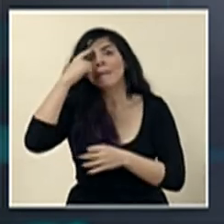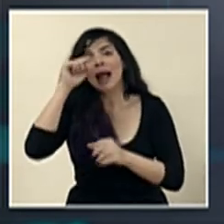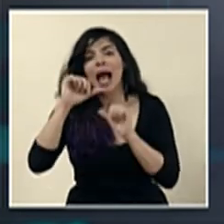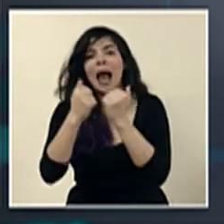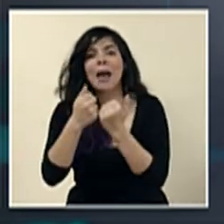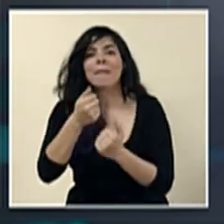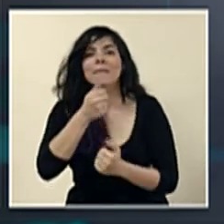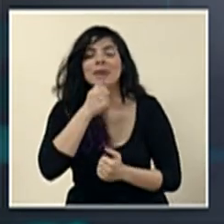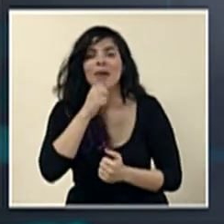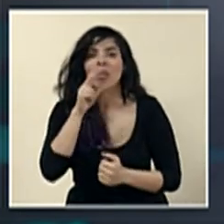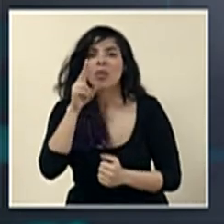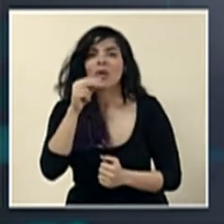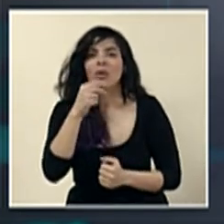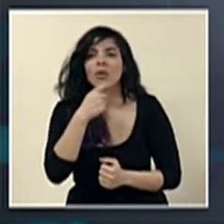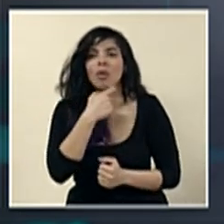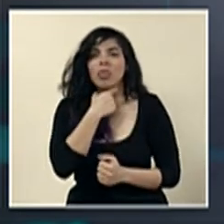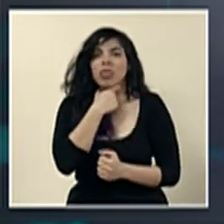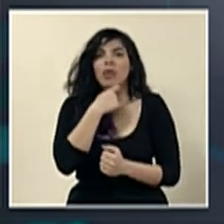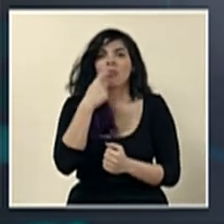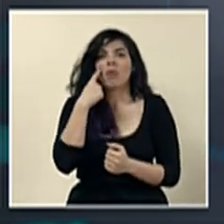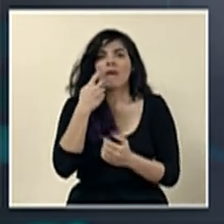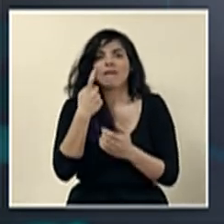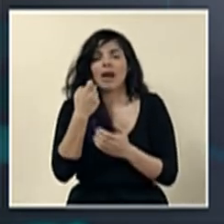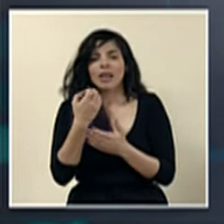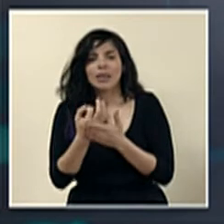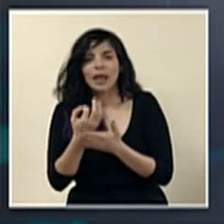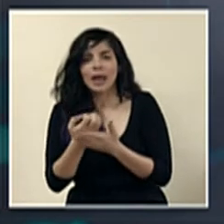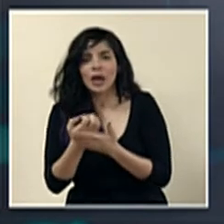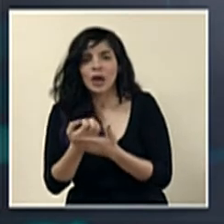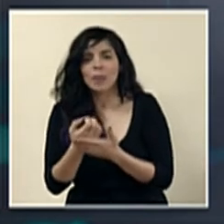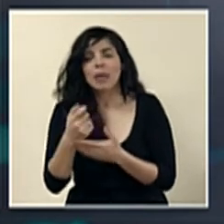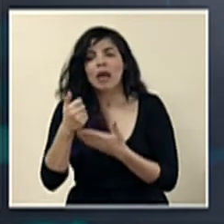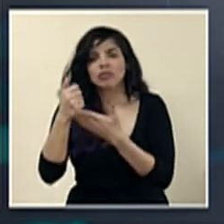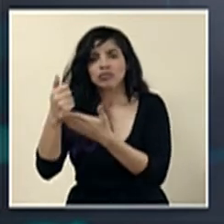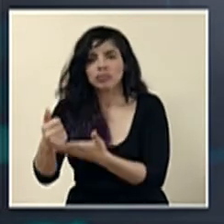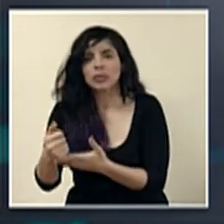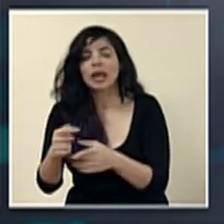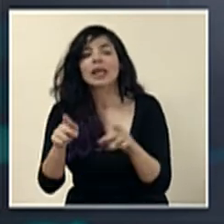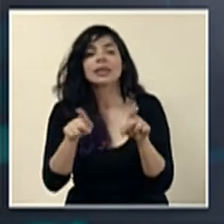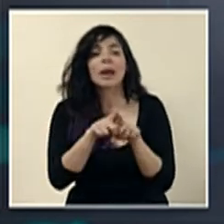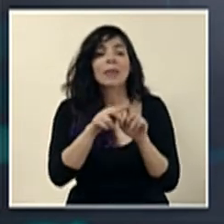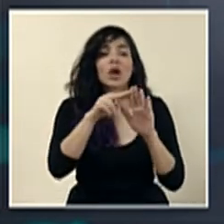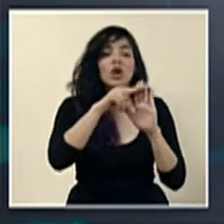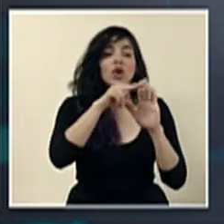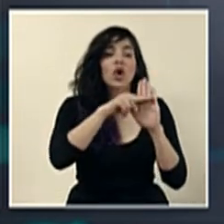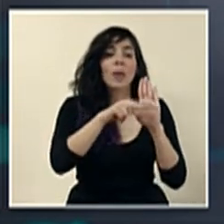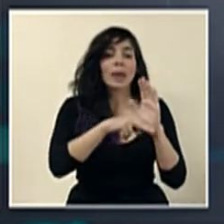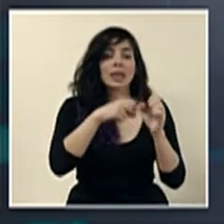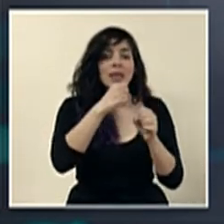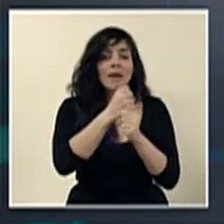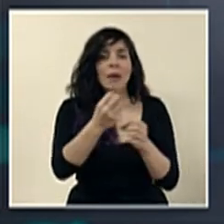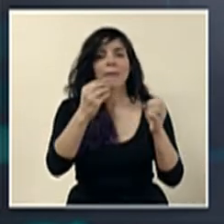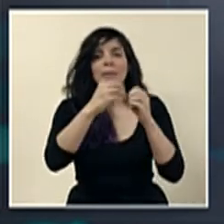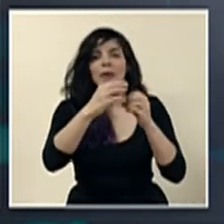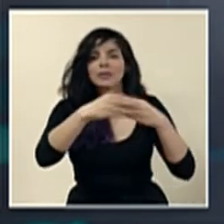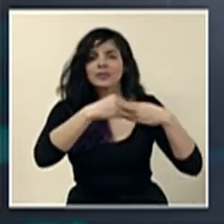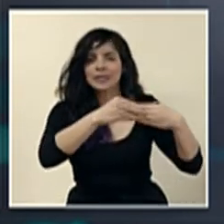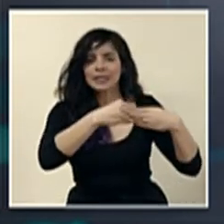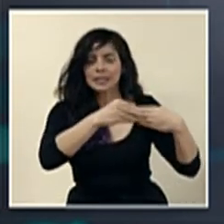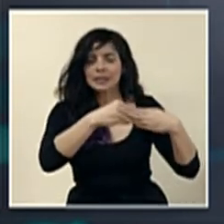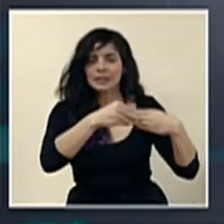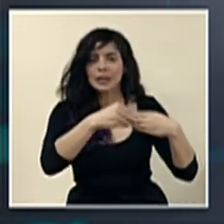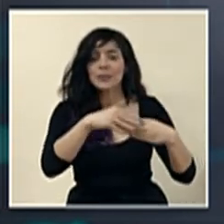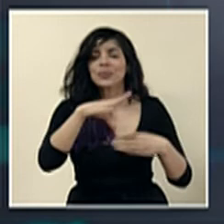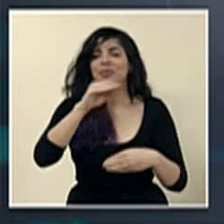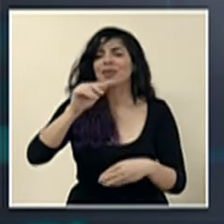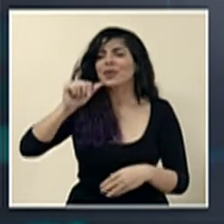términos de falta de liquidez. Hemos flexibilizado las normativas laborales y hay